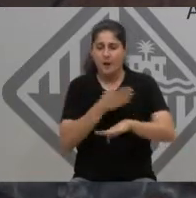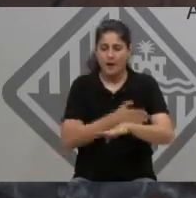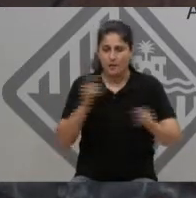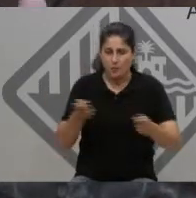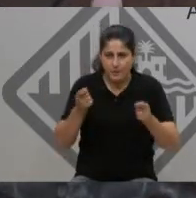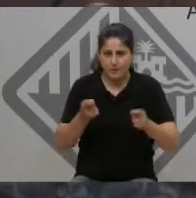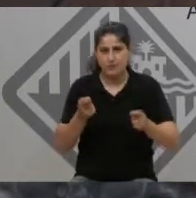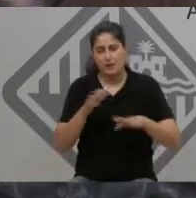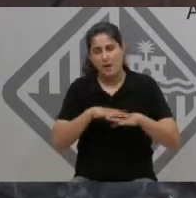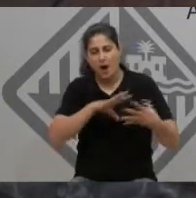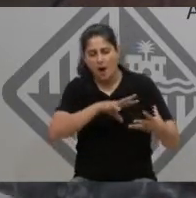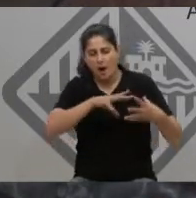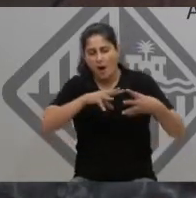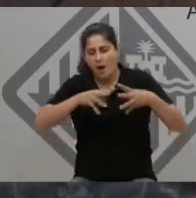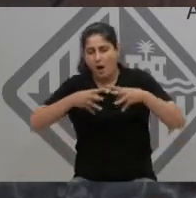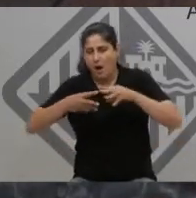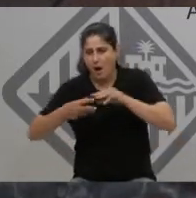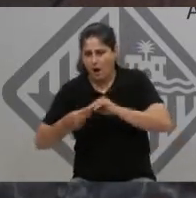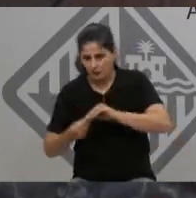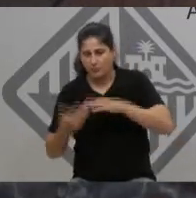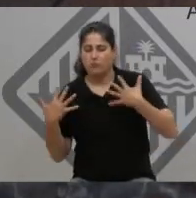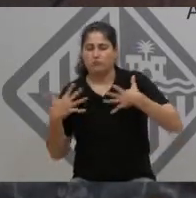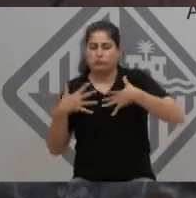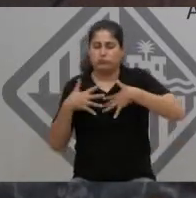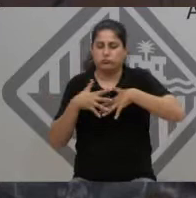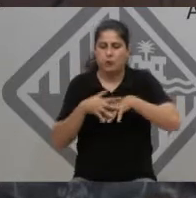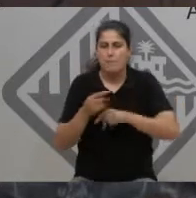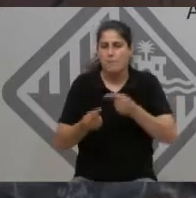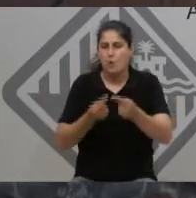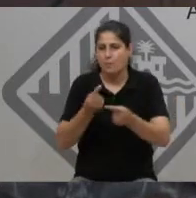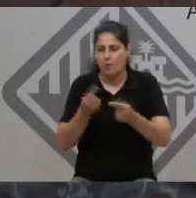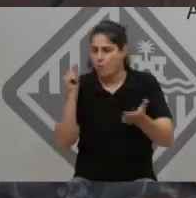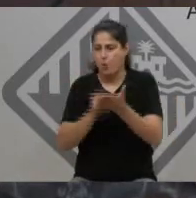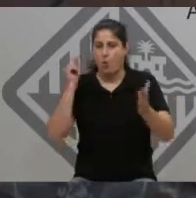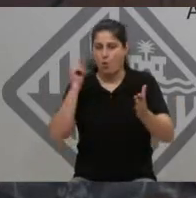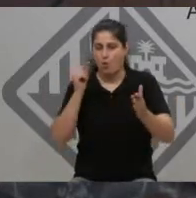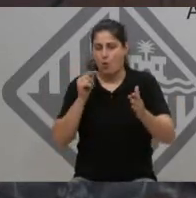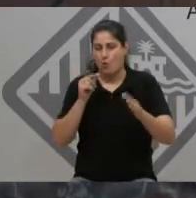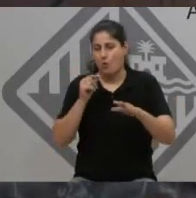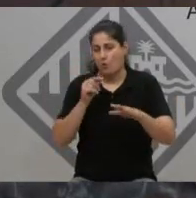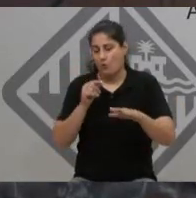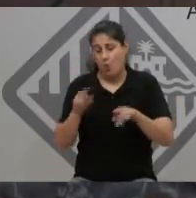y que su adaptación o su introducción sea paulatina y no de manera brusca, como ha ocurrido